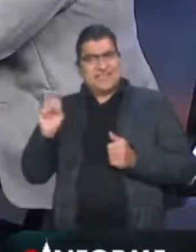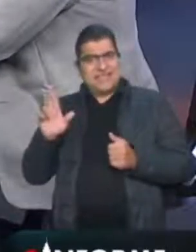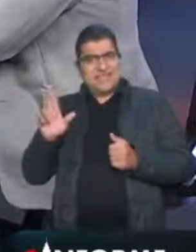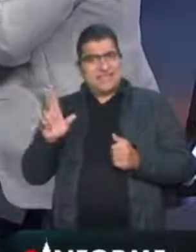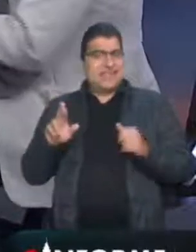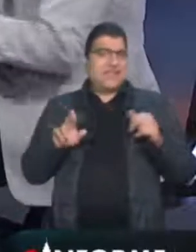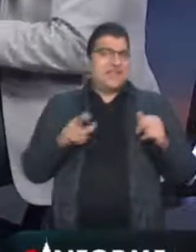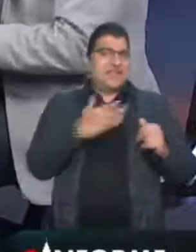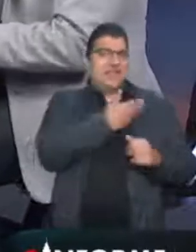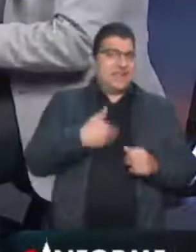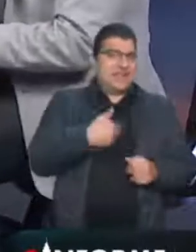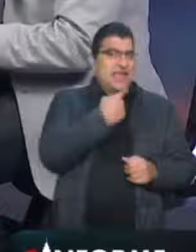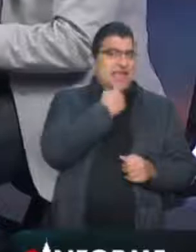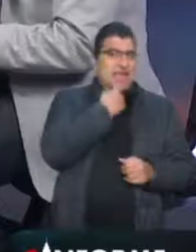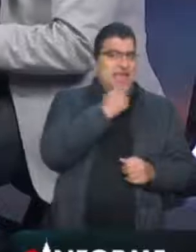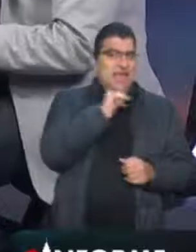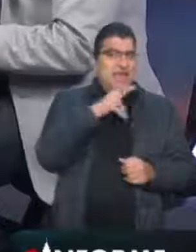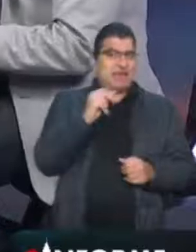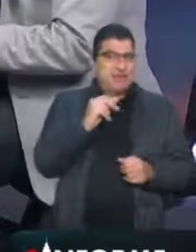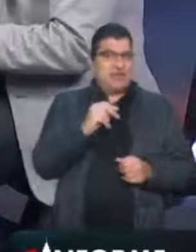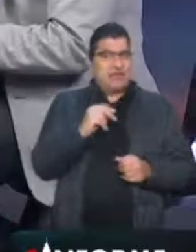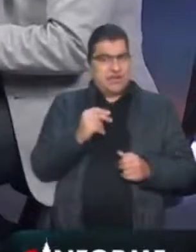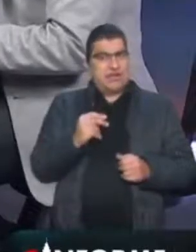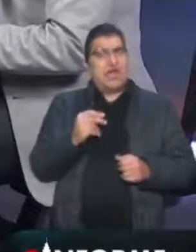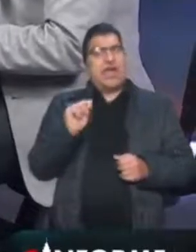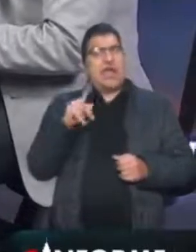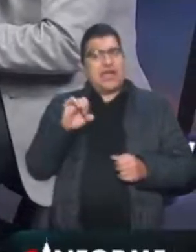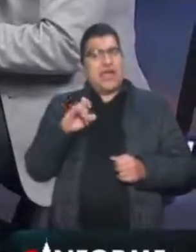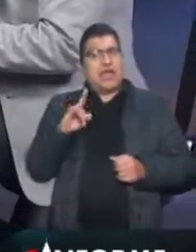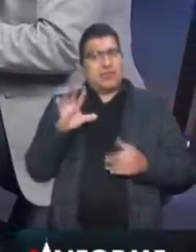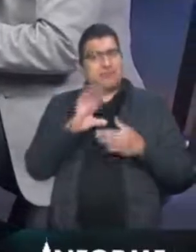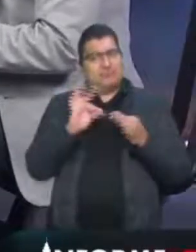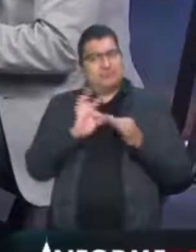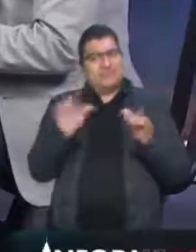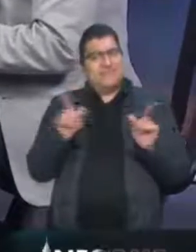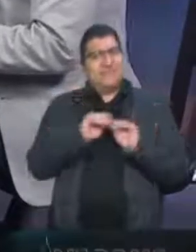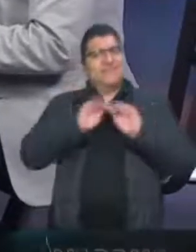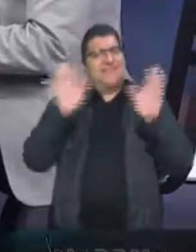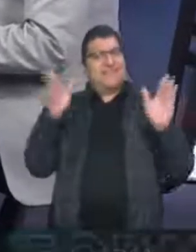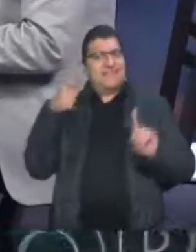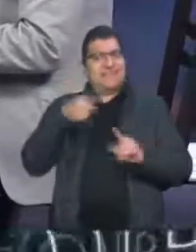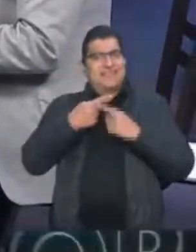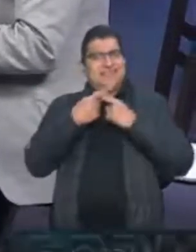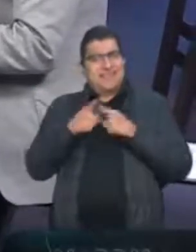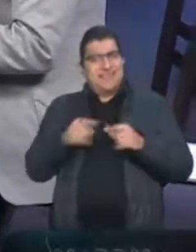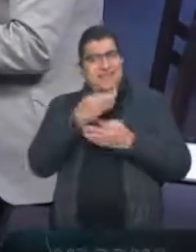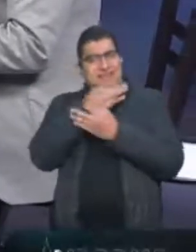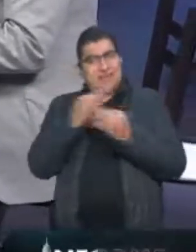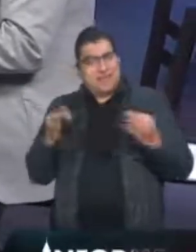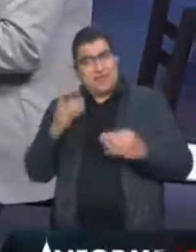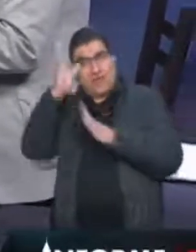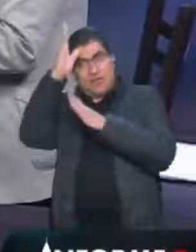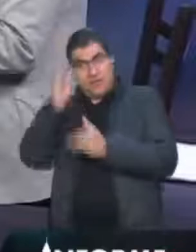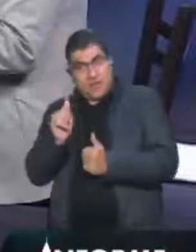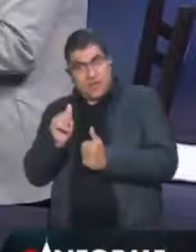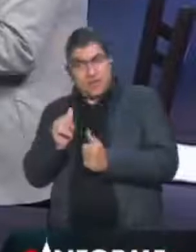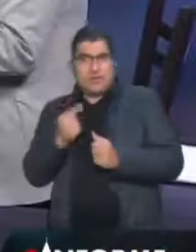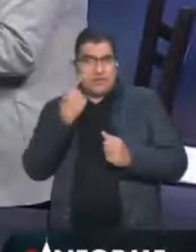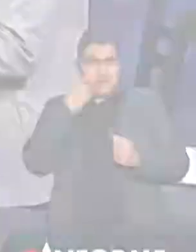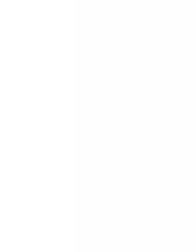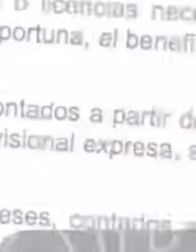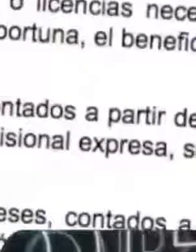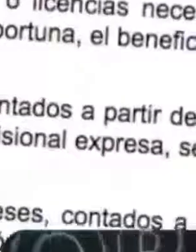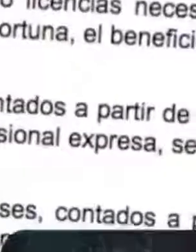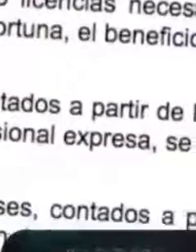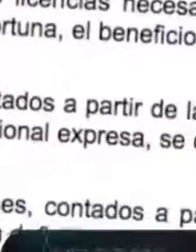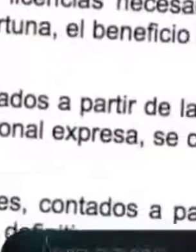el presidente Andrés Manuel López Obrador, y Adán Augusto, que dio una amplia explicación que diferenciaba el decreto de un acuerdo. Vamos a una pausa y